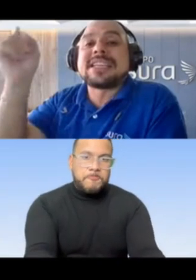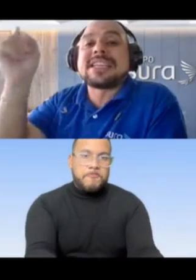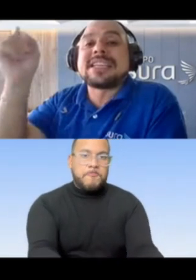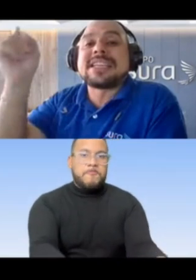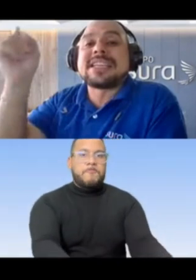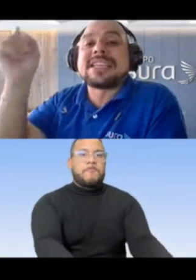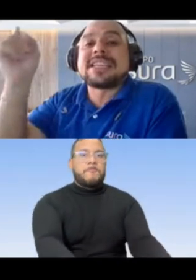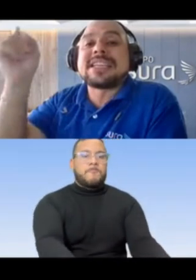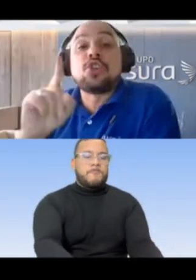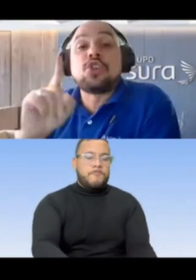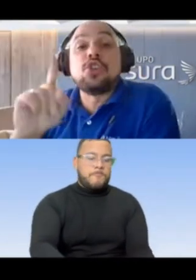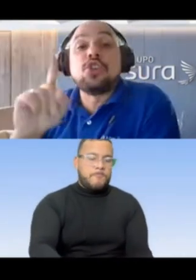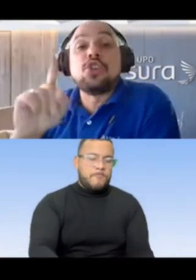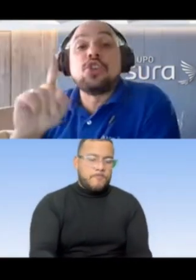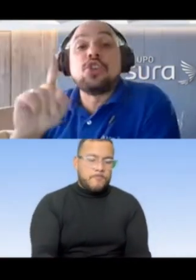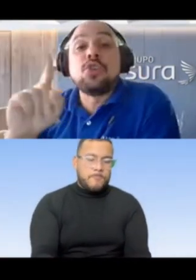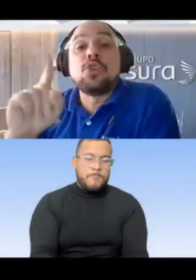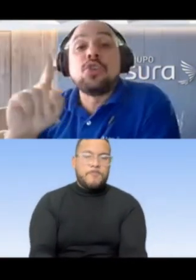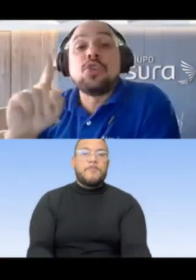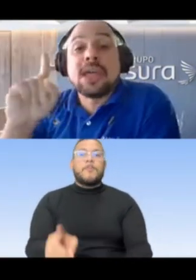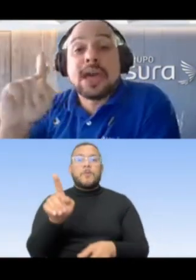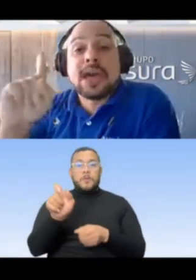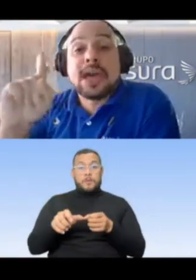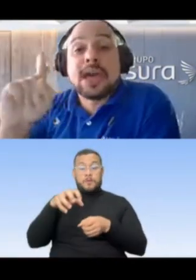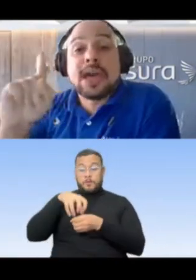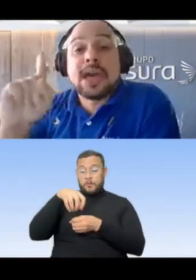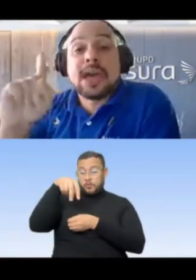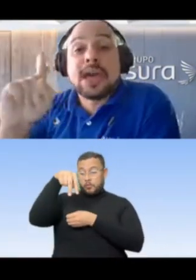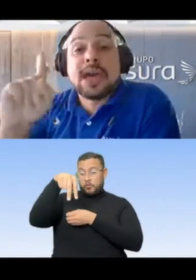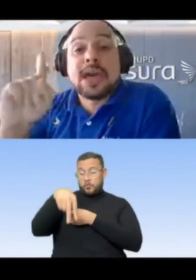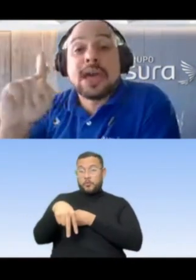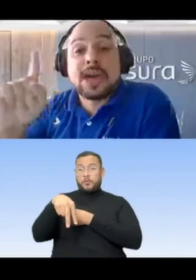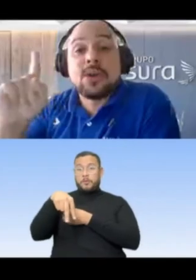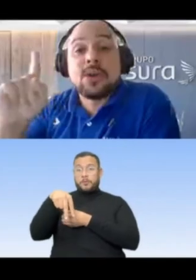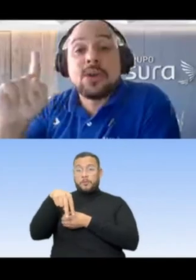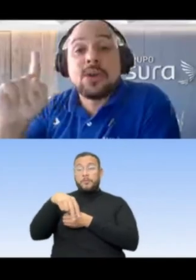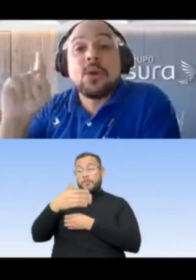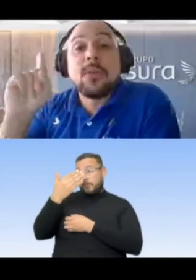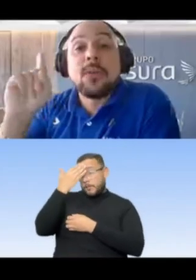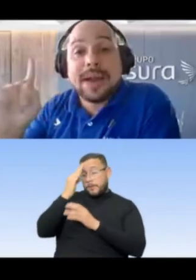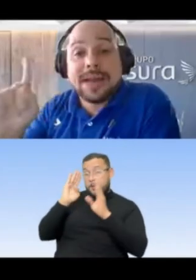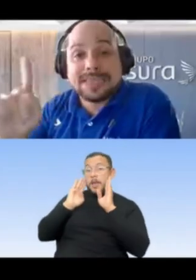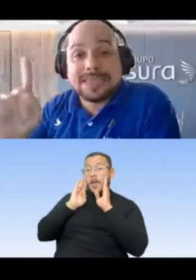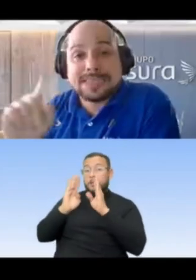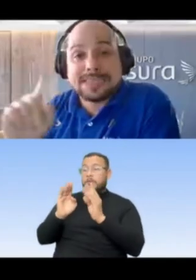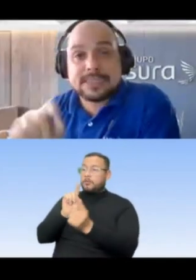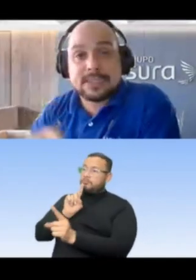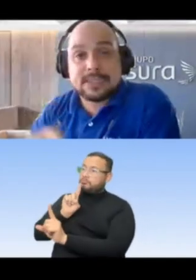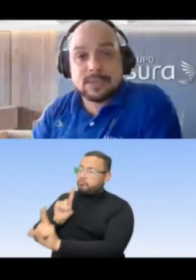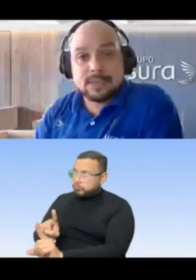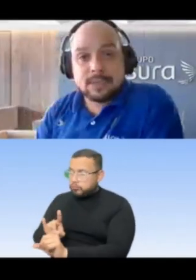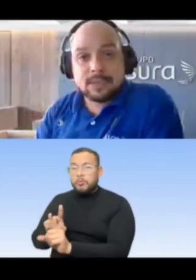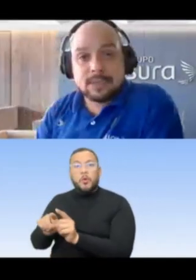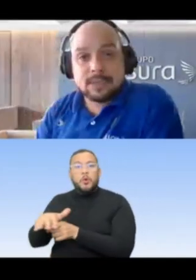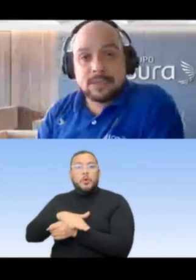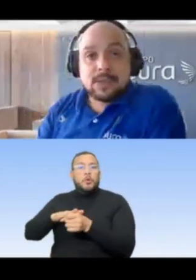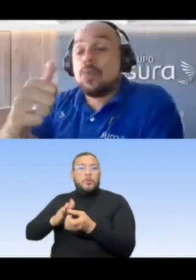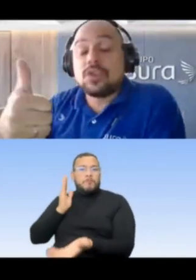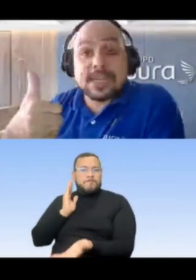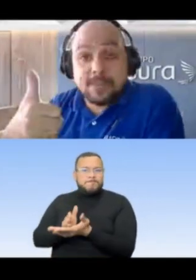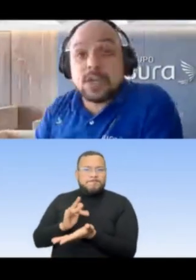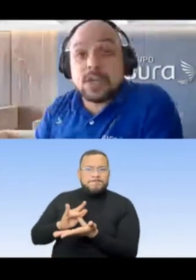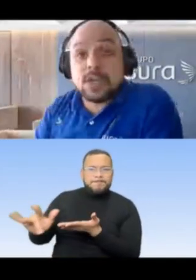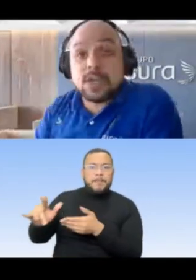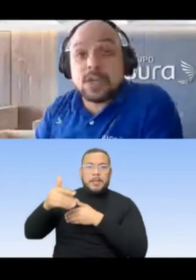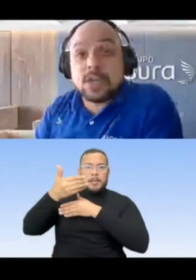ciudadano más. Un ciudadano que sabe primeros auxilios, un ciudadano que debe saber cómo actuar frente a una emergencia en la